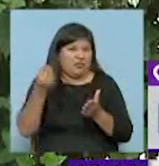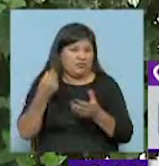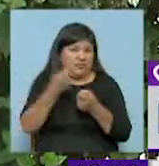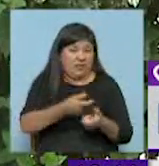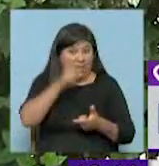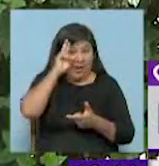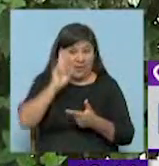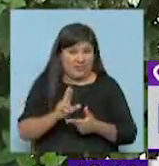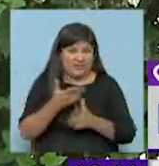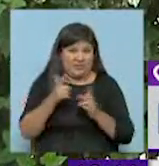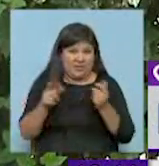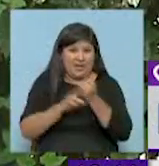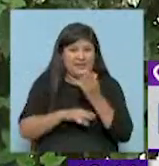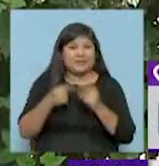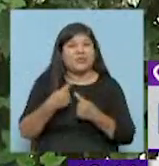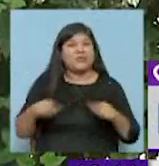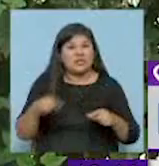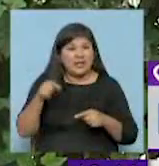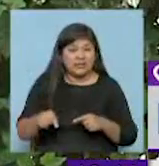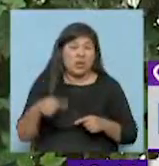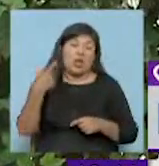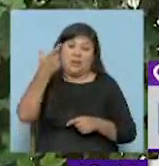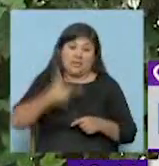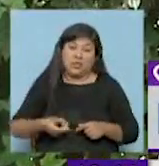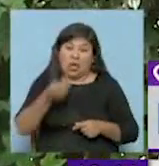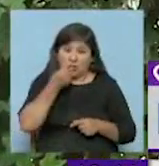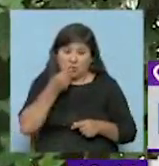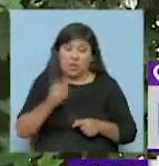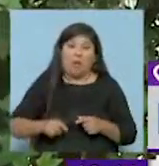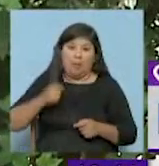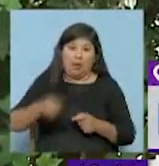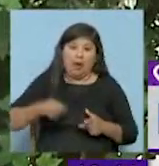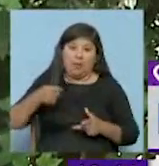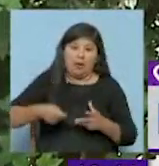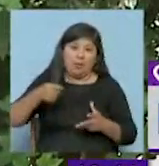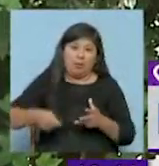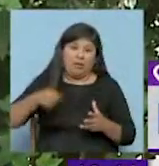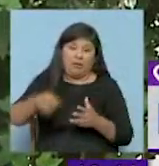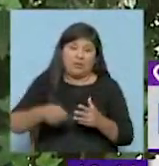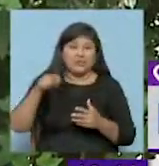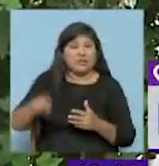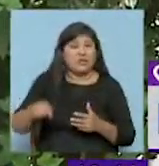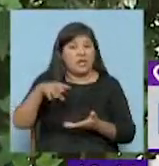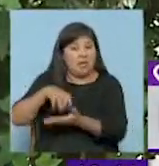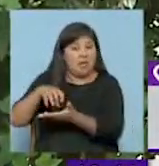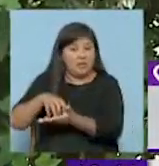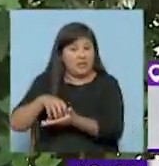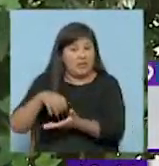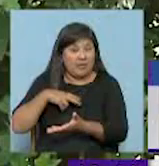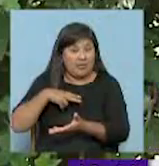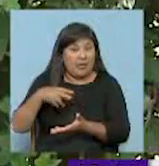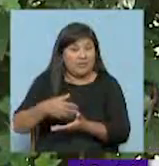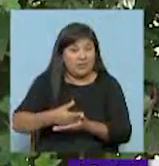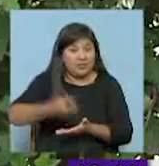consumidor no la tenía impactada, entonces la pagaba y esa plata quedaba en la concesionaria de manera ilegítima, porque la verdad que era un cobro